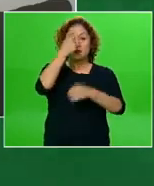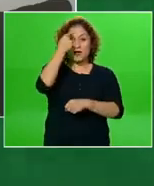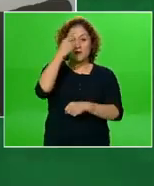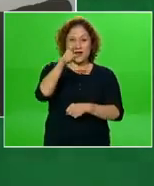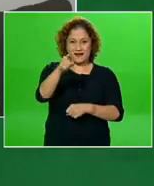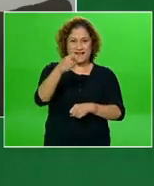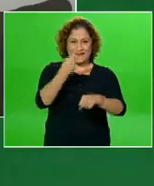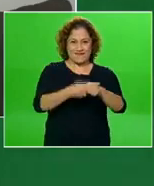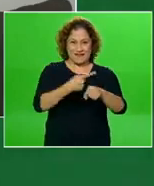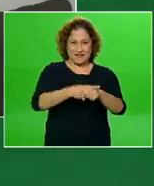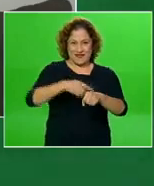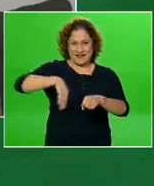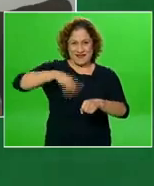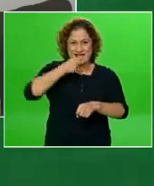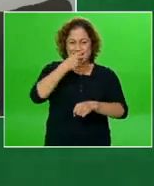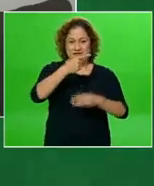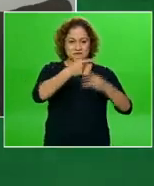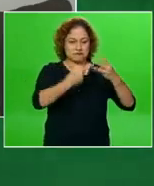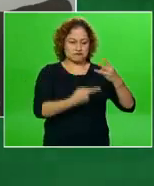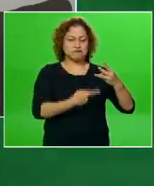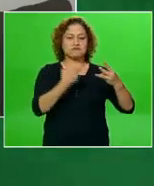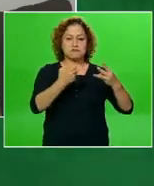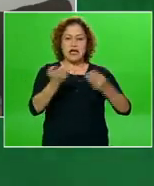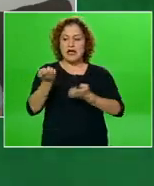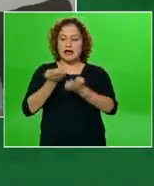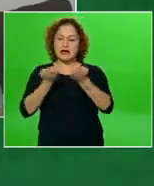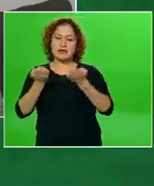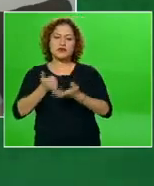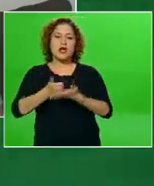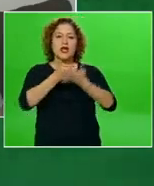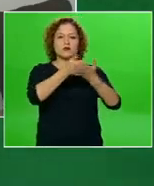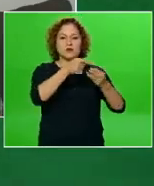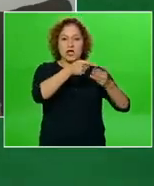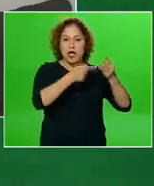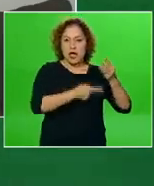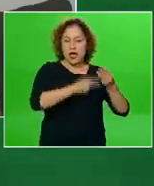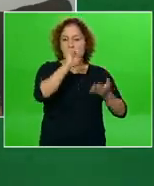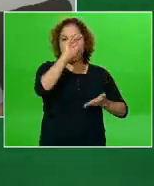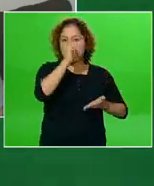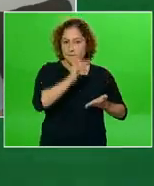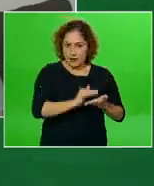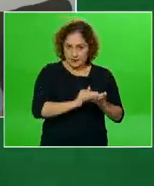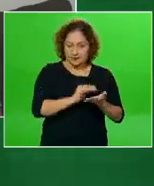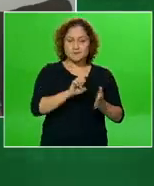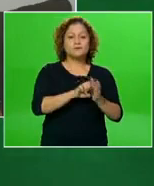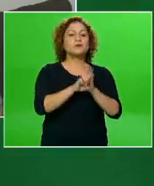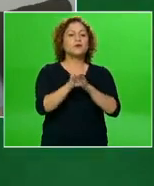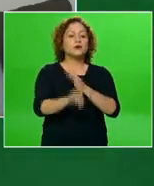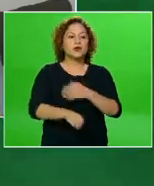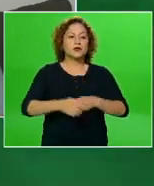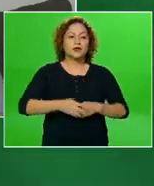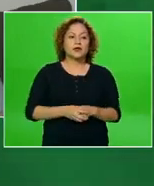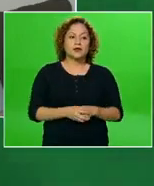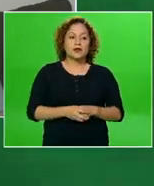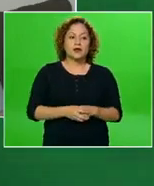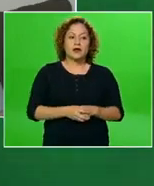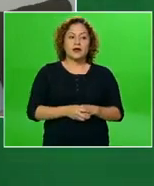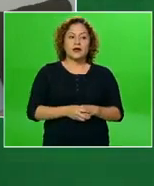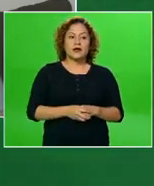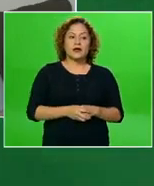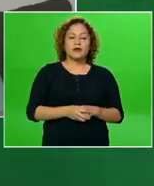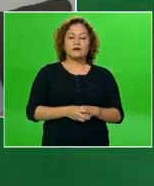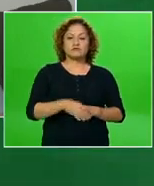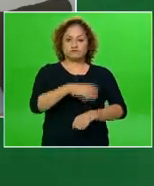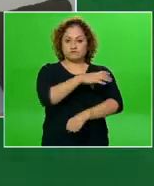una forma de potente es decir lo que funciona para el reducir la hipertensión